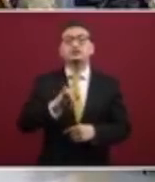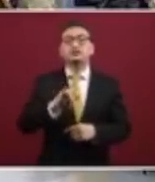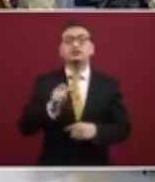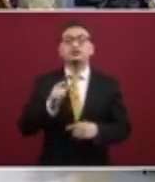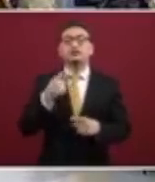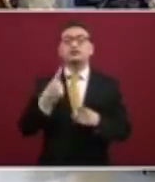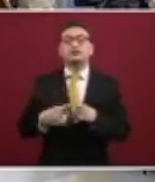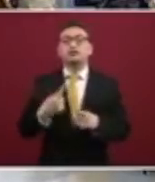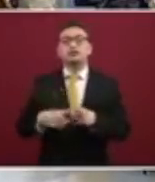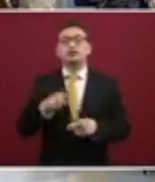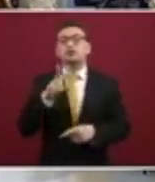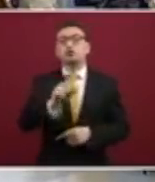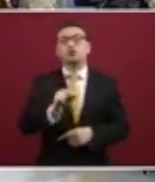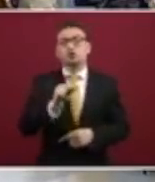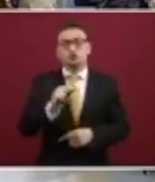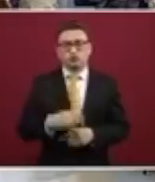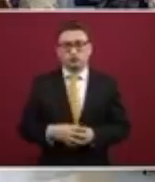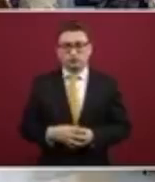de esta medida.